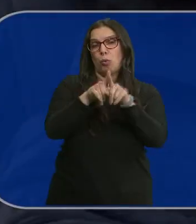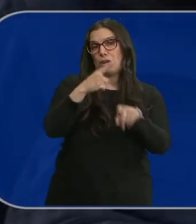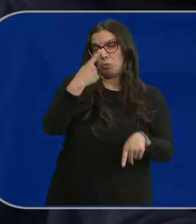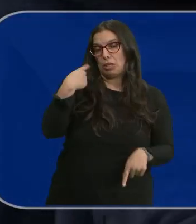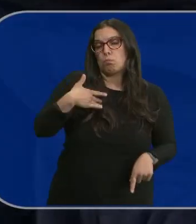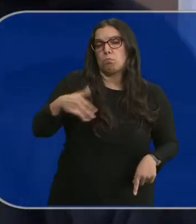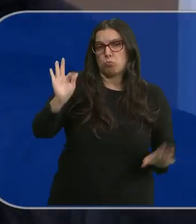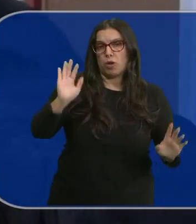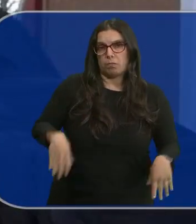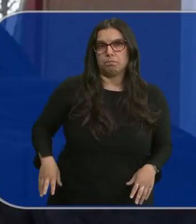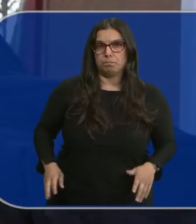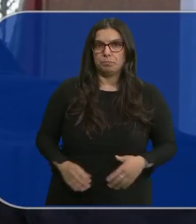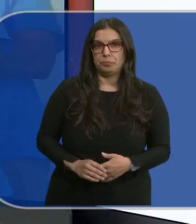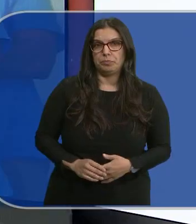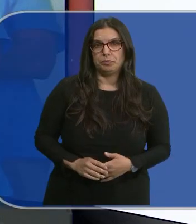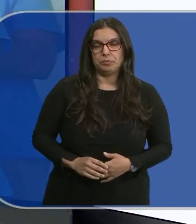año pasado.